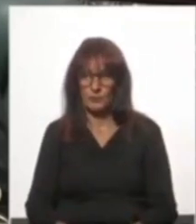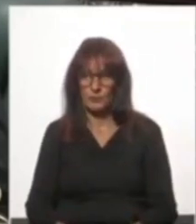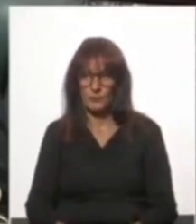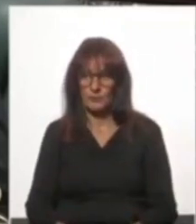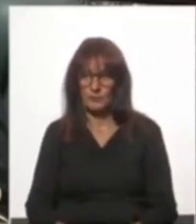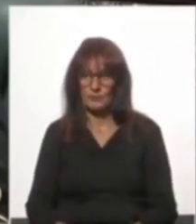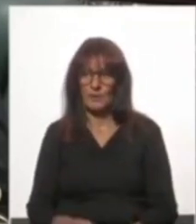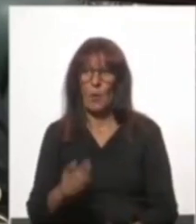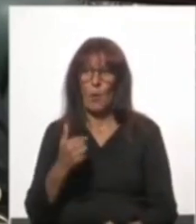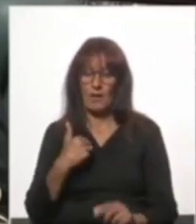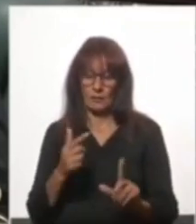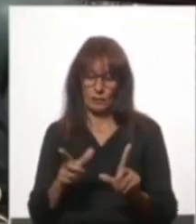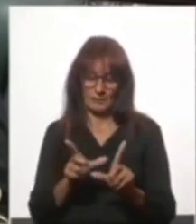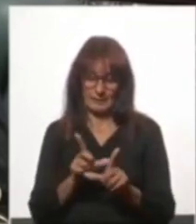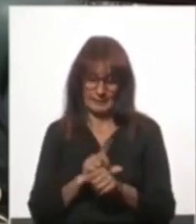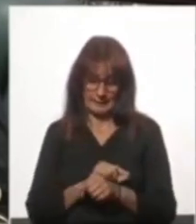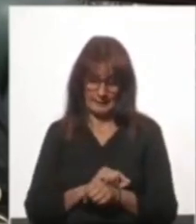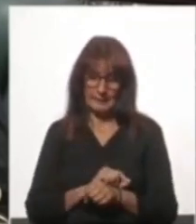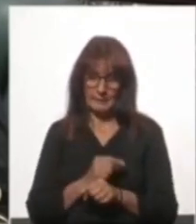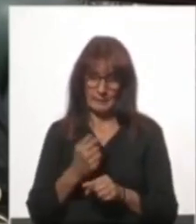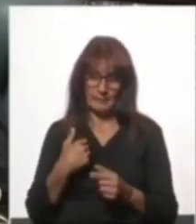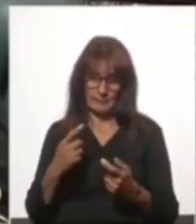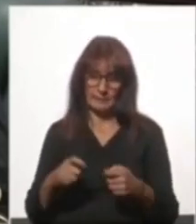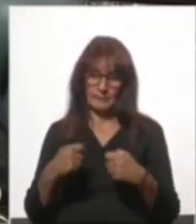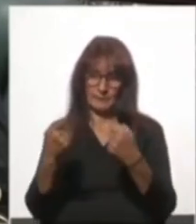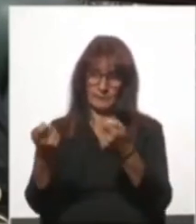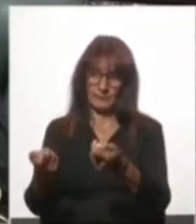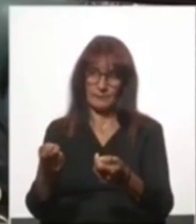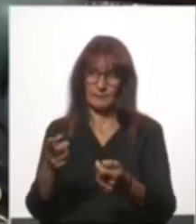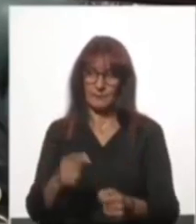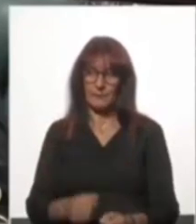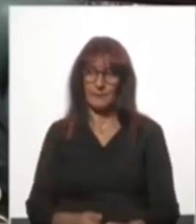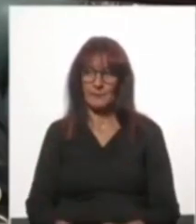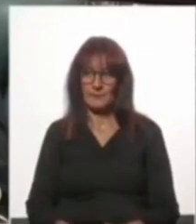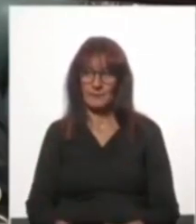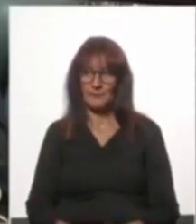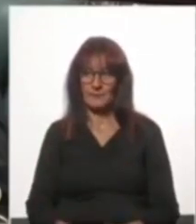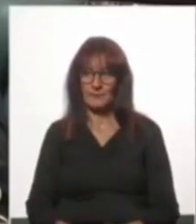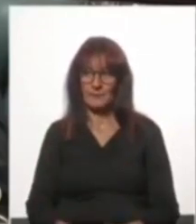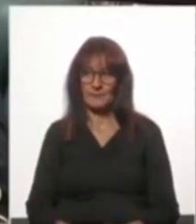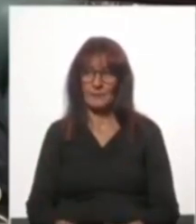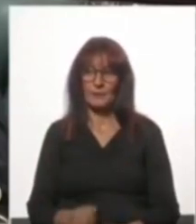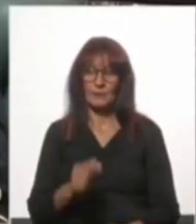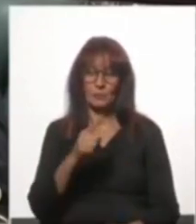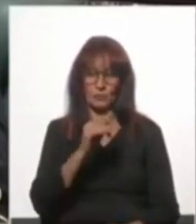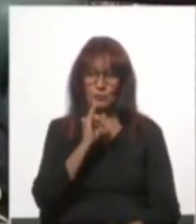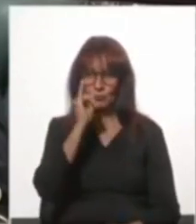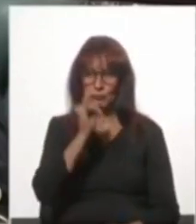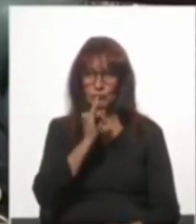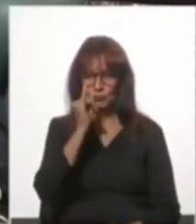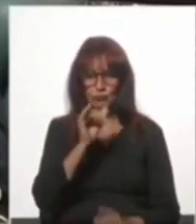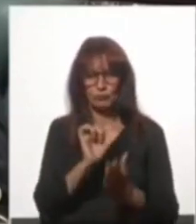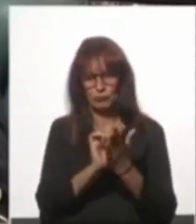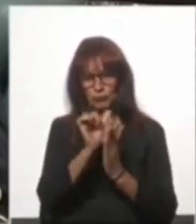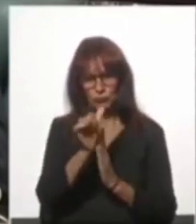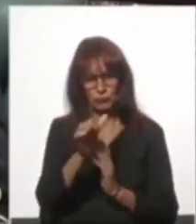Pero al final de la intervención, con gusto lo hago, señor senador. Sus intervenciones siempre son